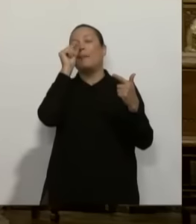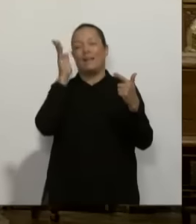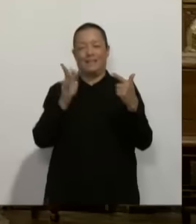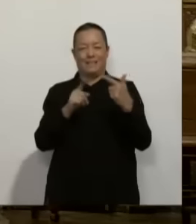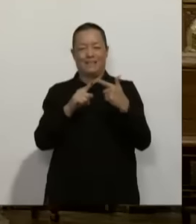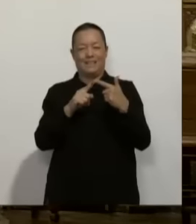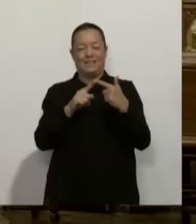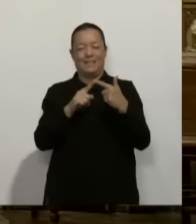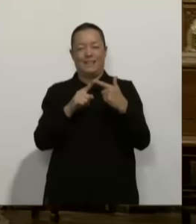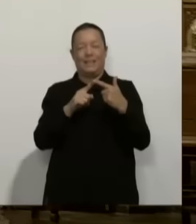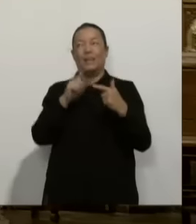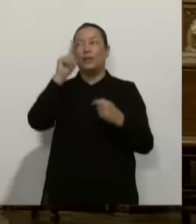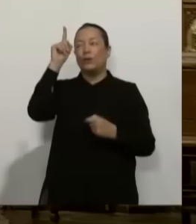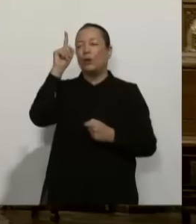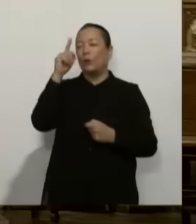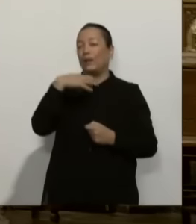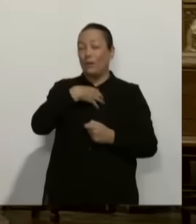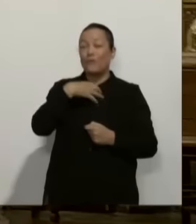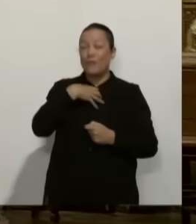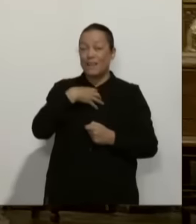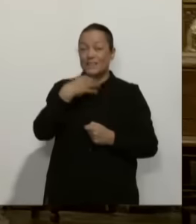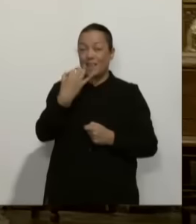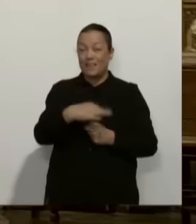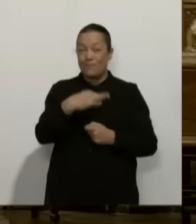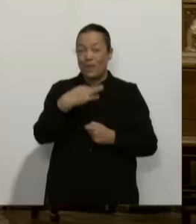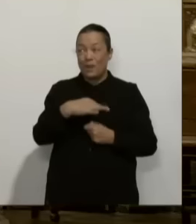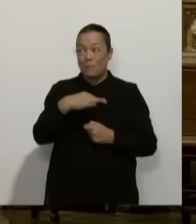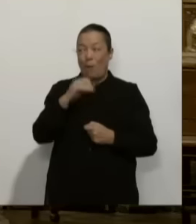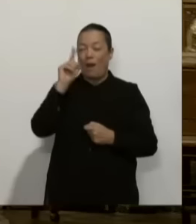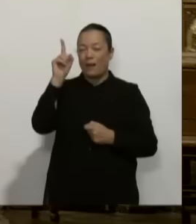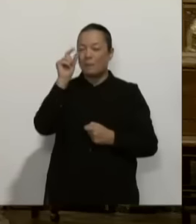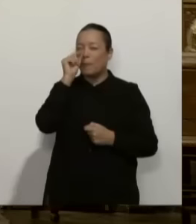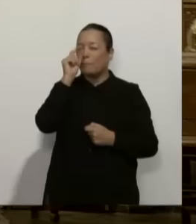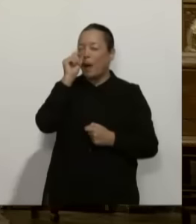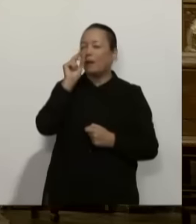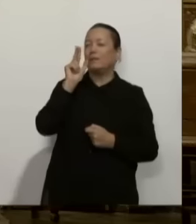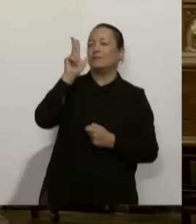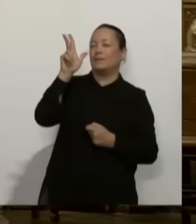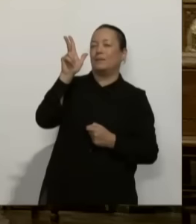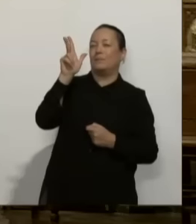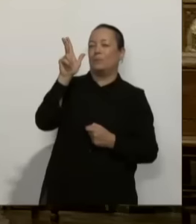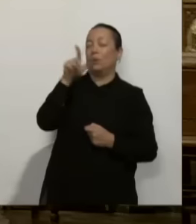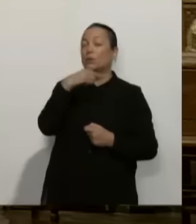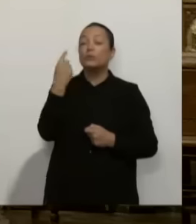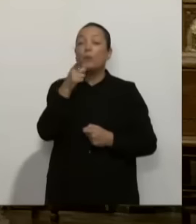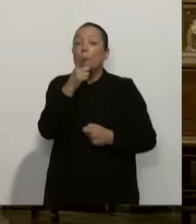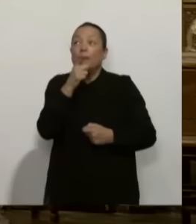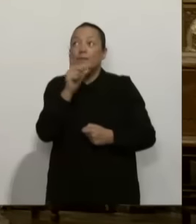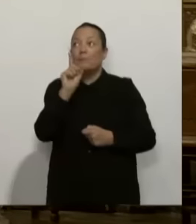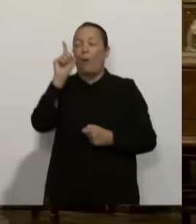papá, un Dios con el que podemos tener confianza. ¿Será que nosotros nos parecemos a nuestro